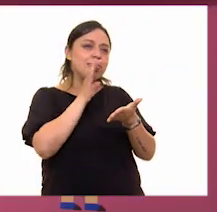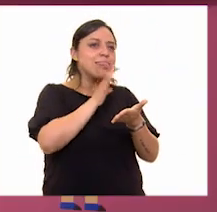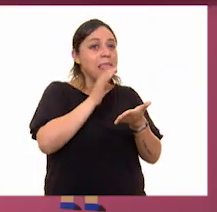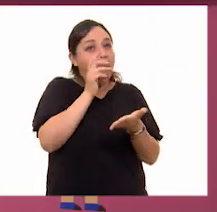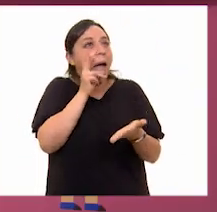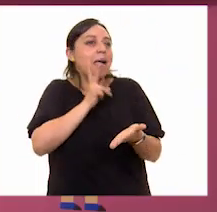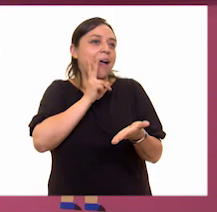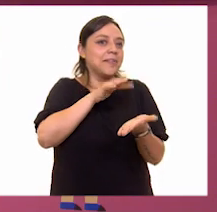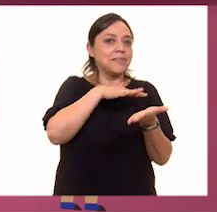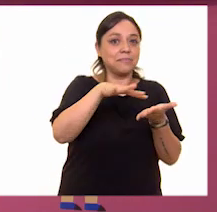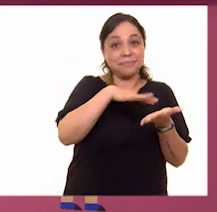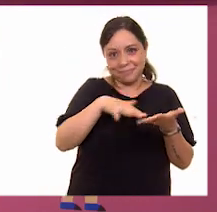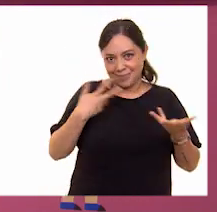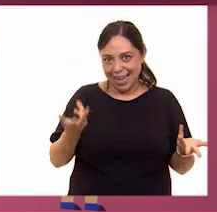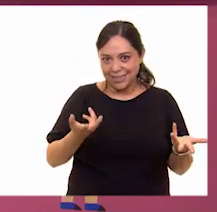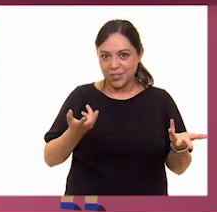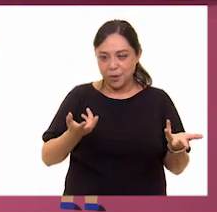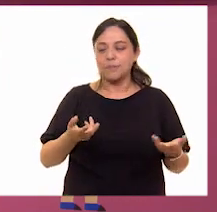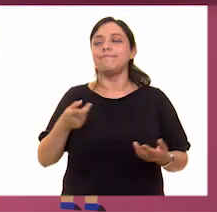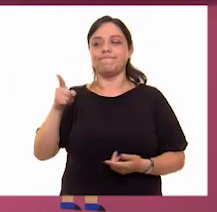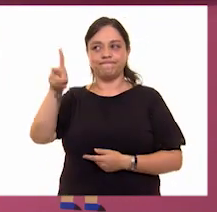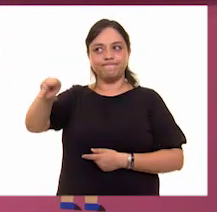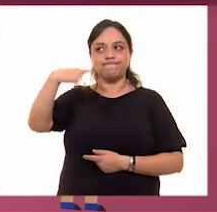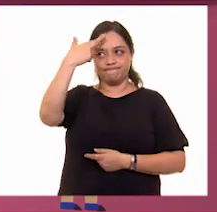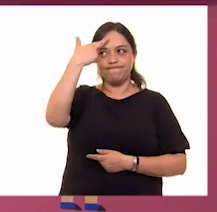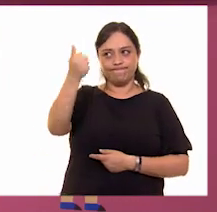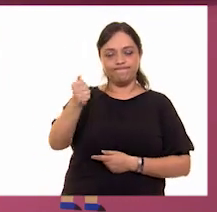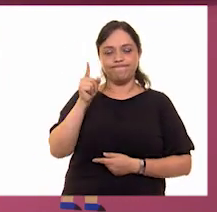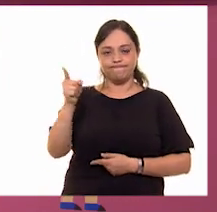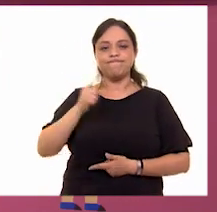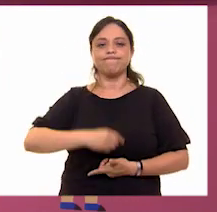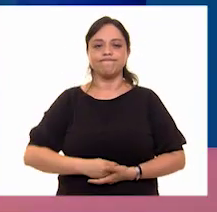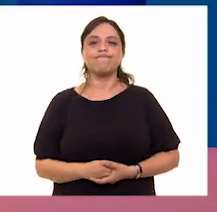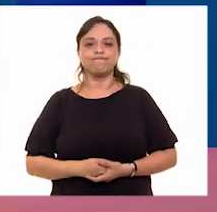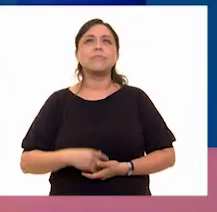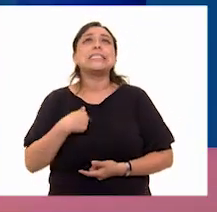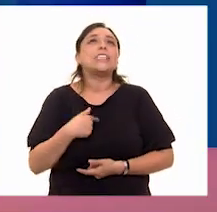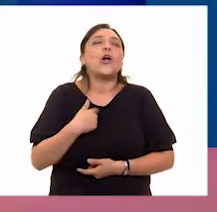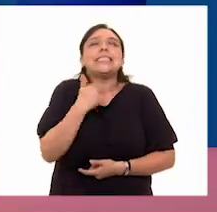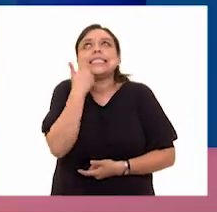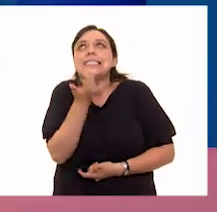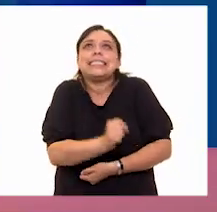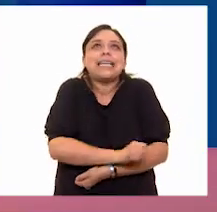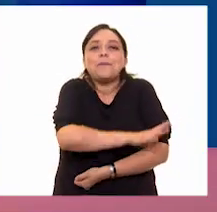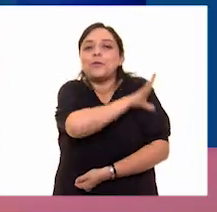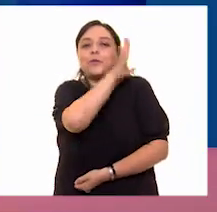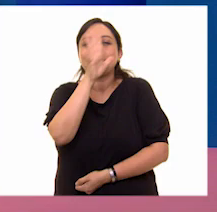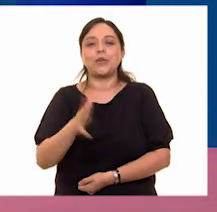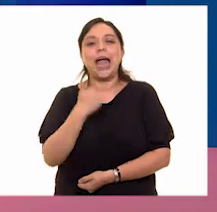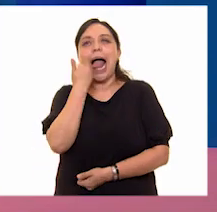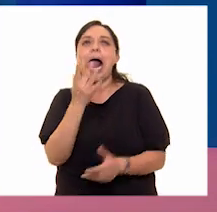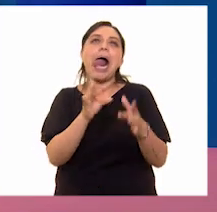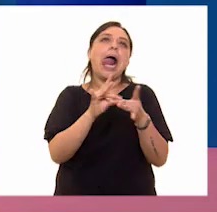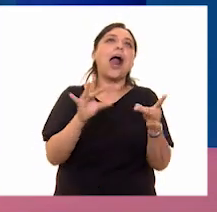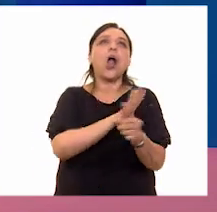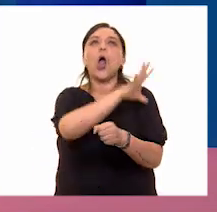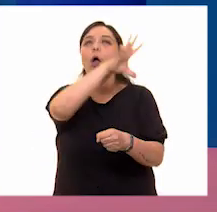Ah, sí es cierto. Tienen mucha razón. Es que me emocioné un poquito, ya quería contarlo